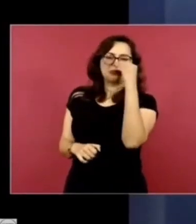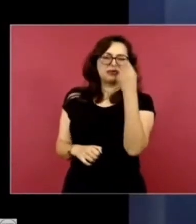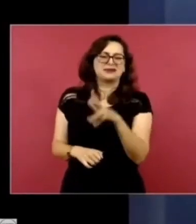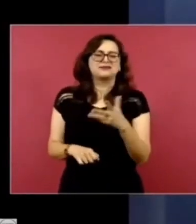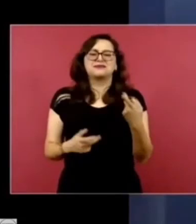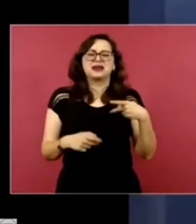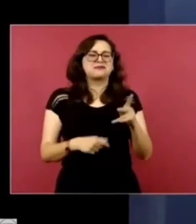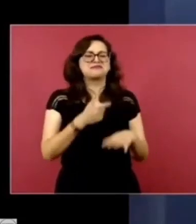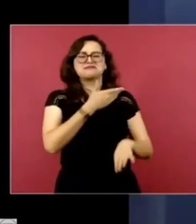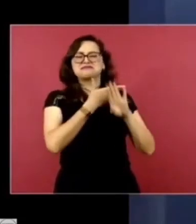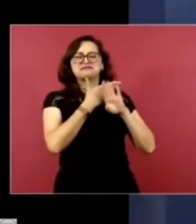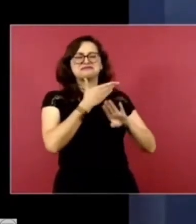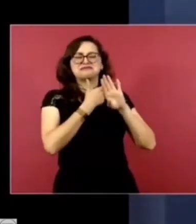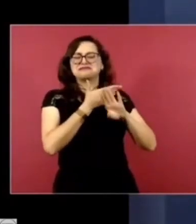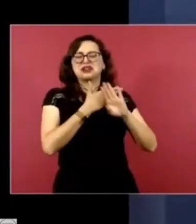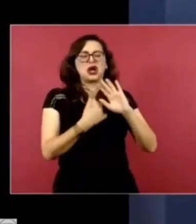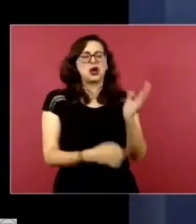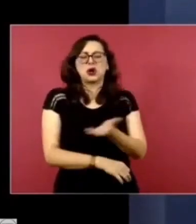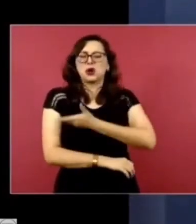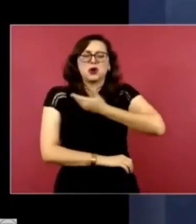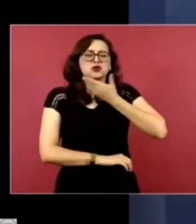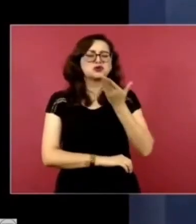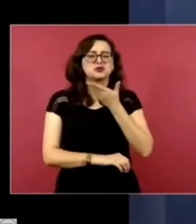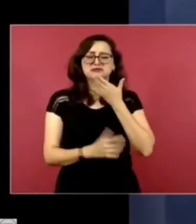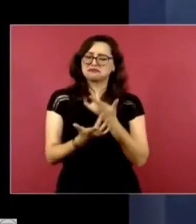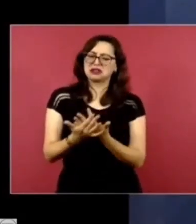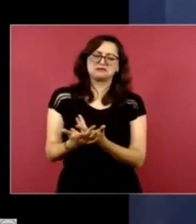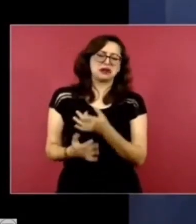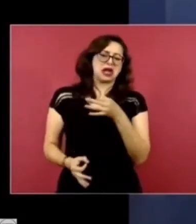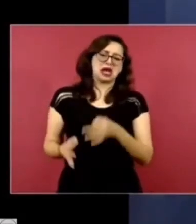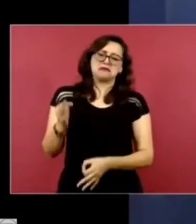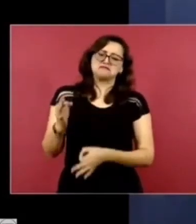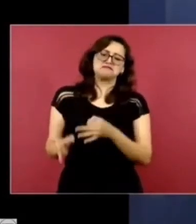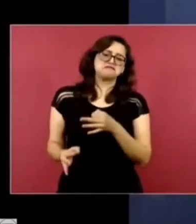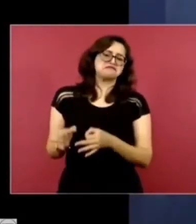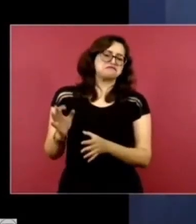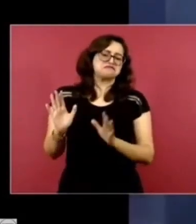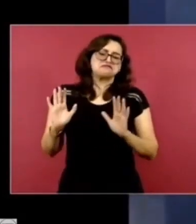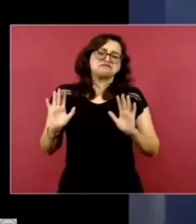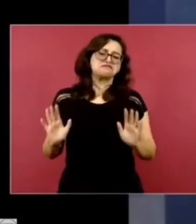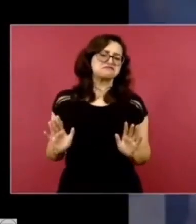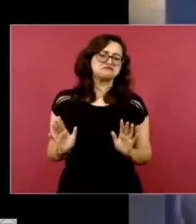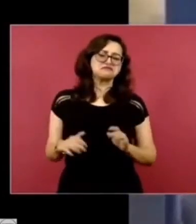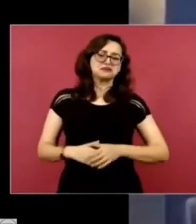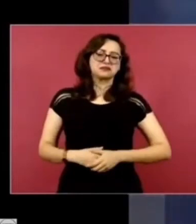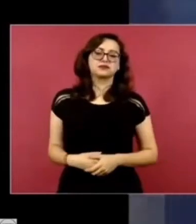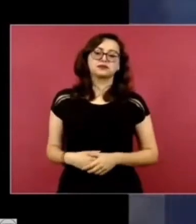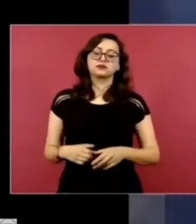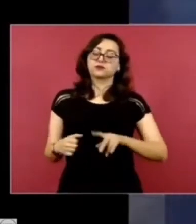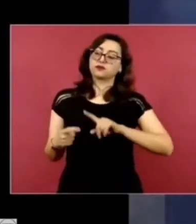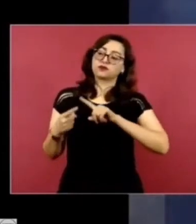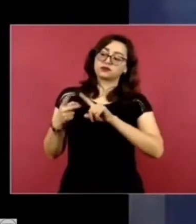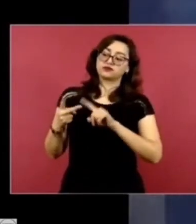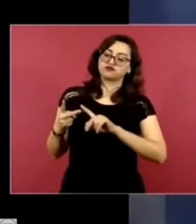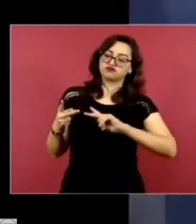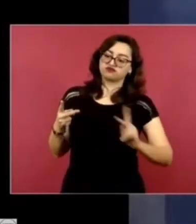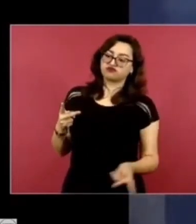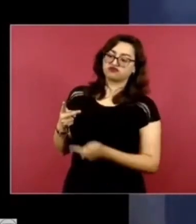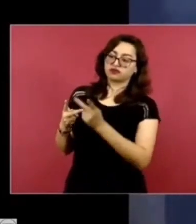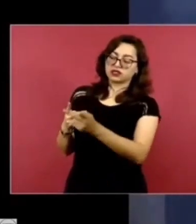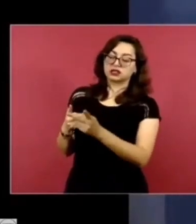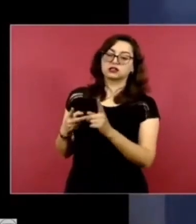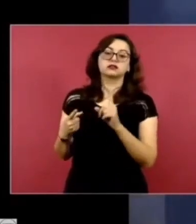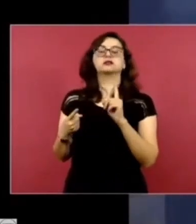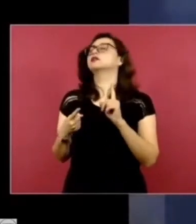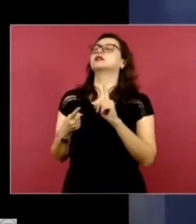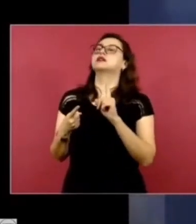estoy acostumbrado a no dejar. Bueno, entonces, vamos a esperar. Lo veremos. Dos preguntas breves, finales, Andrés Manuel. Una obsesión que yo te quería hacer